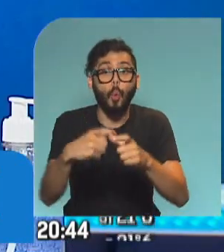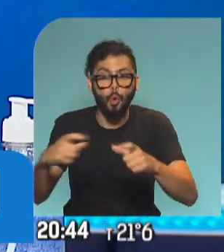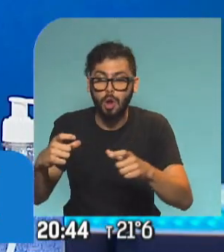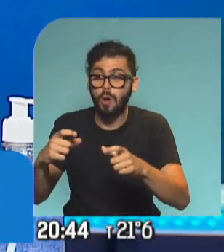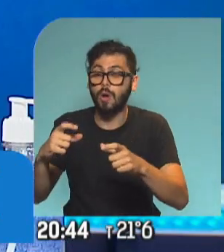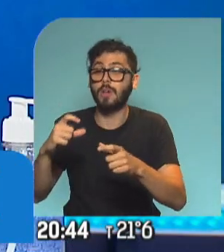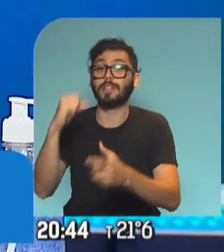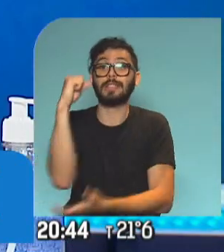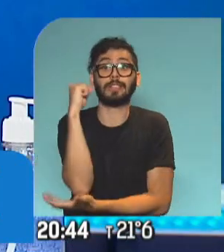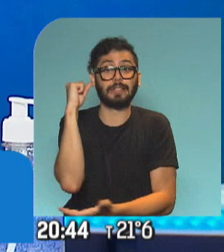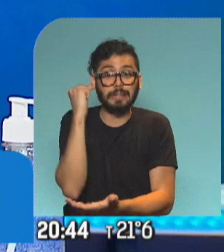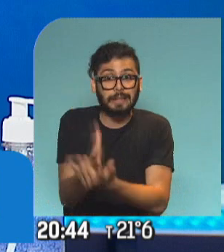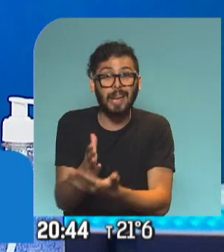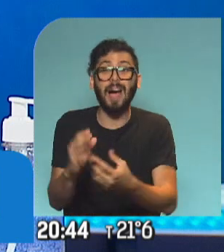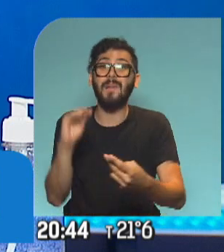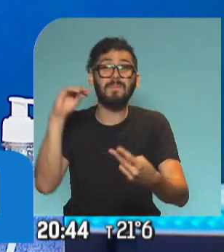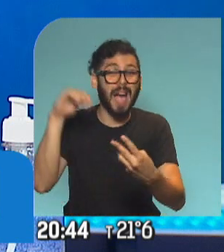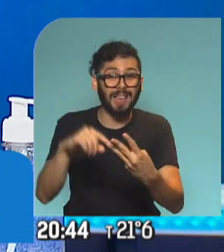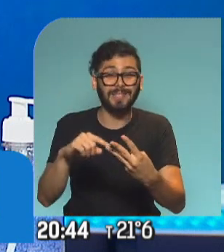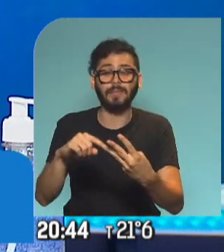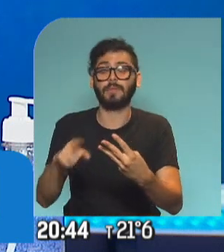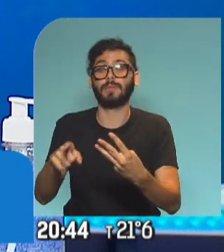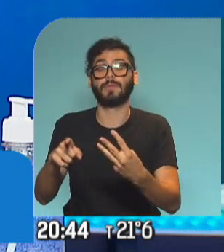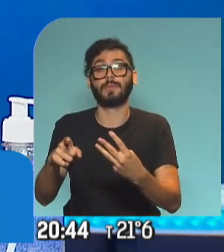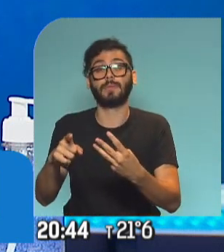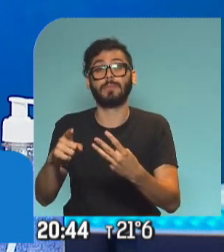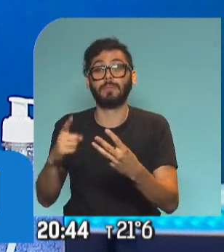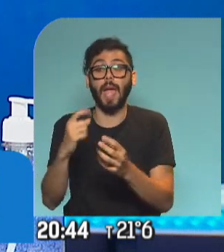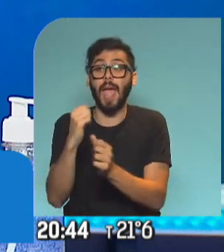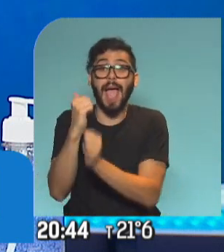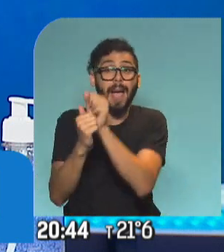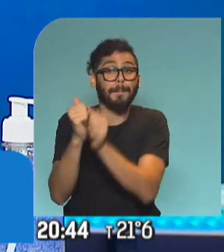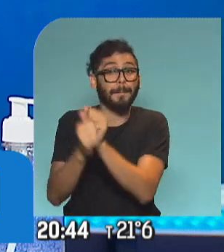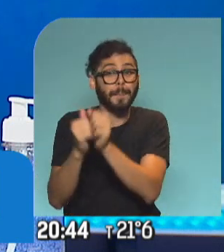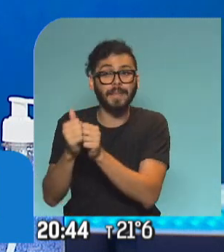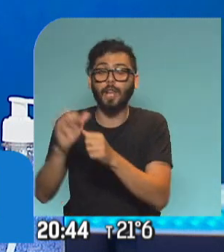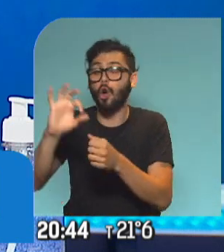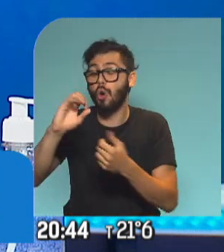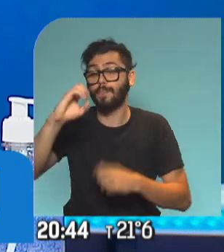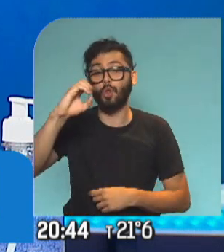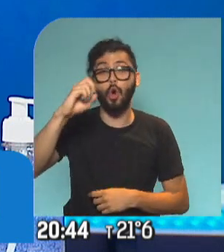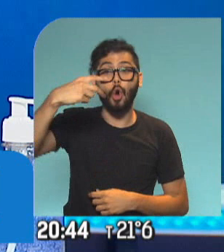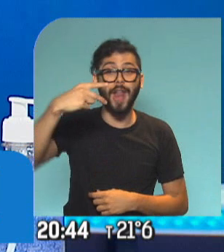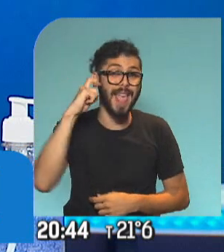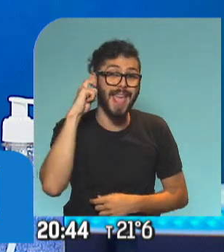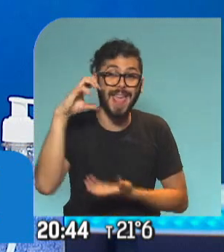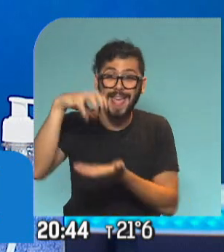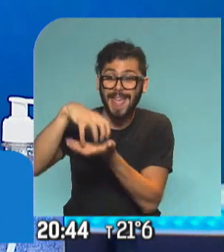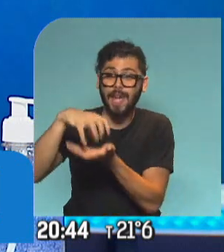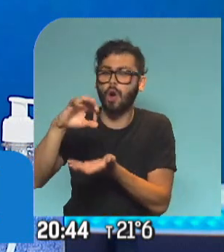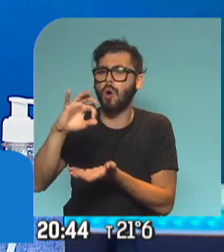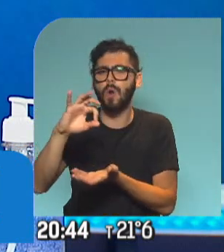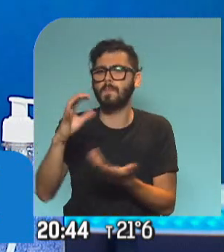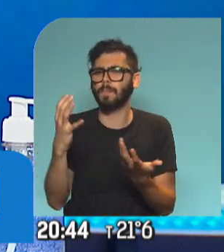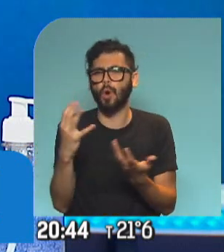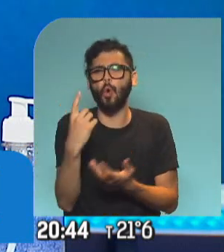en esas sanciones económicas entró la prohibición de que empresas y ONGs y digamos hubo